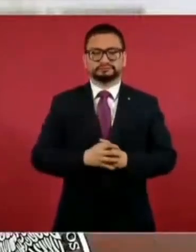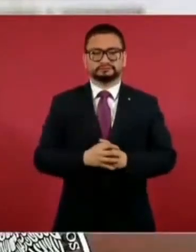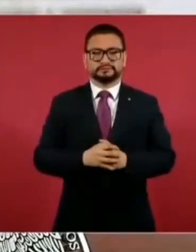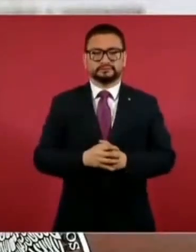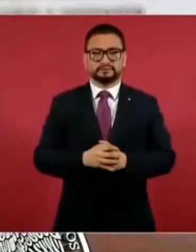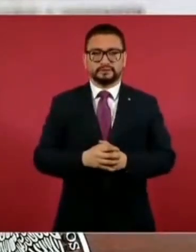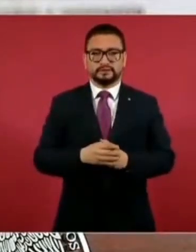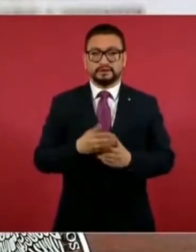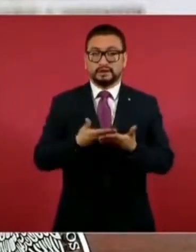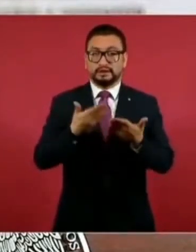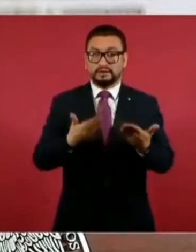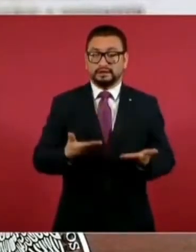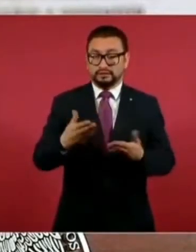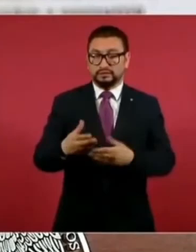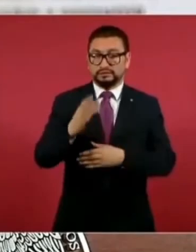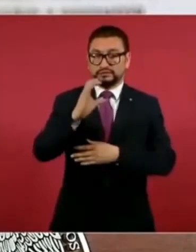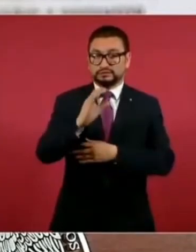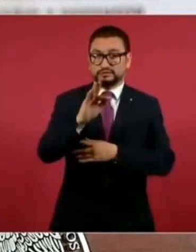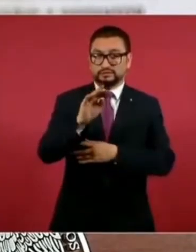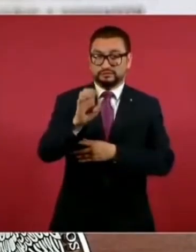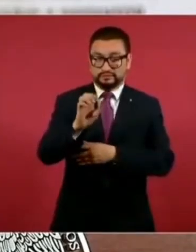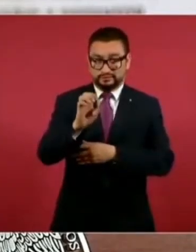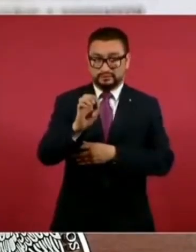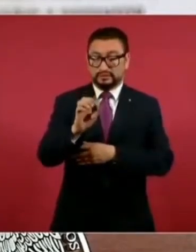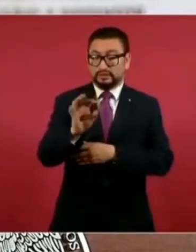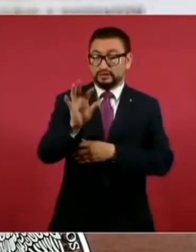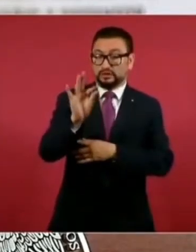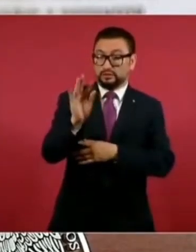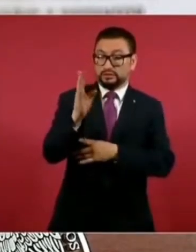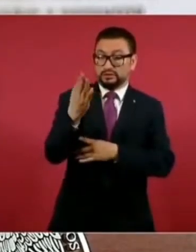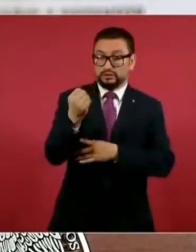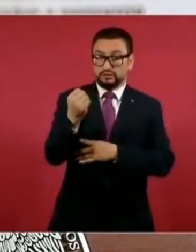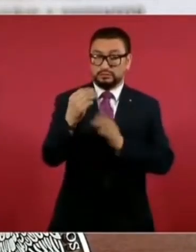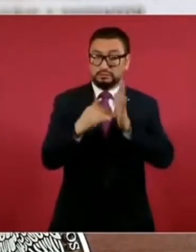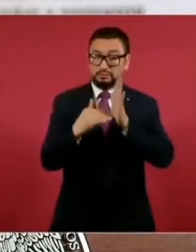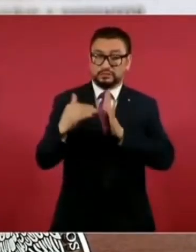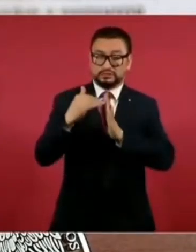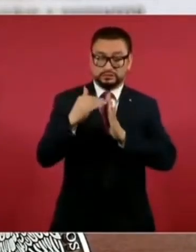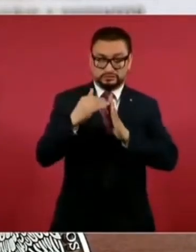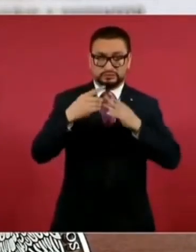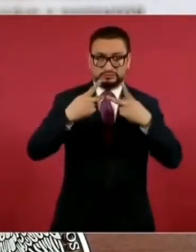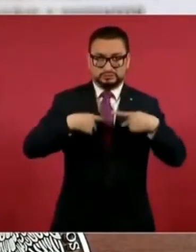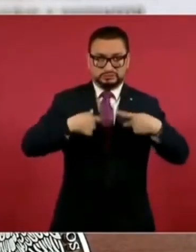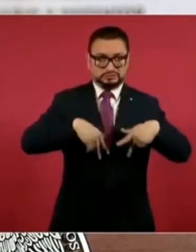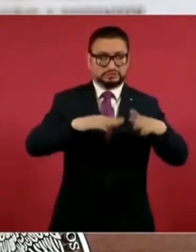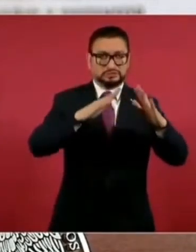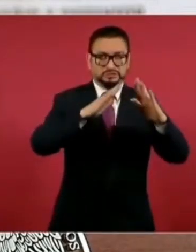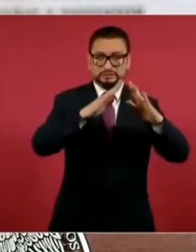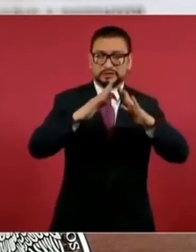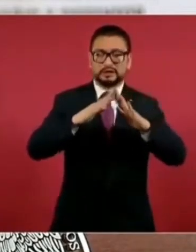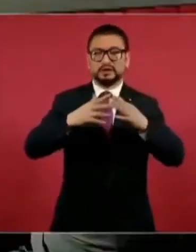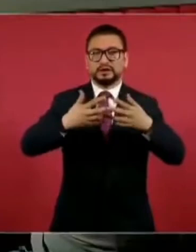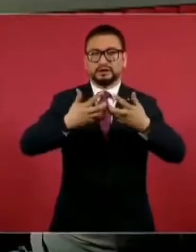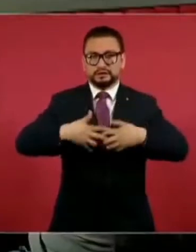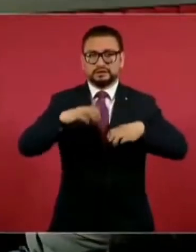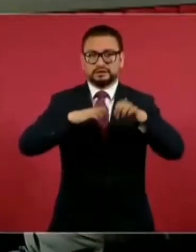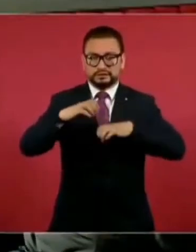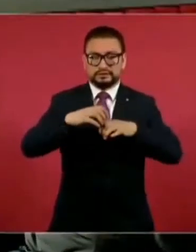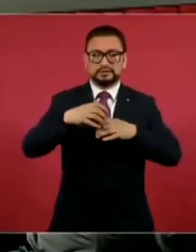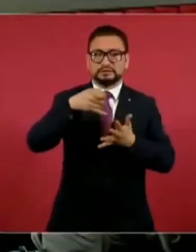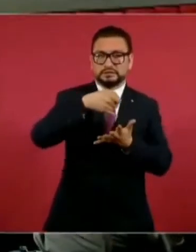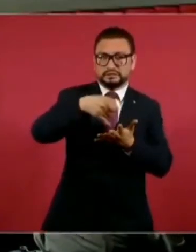la CFE atiende a 49 millones de usuarios domésticos, comerciales,